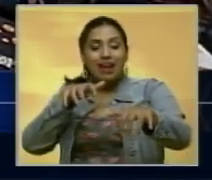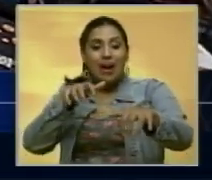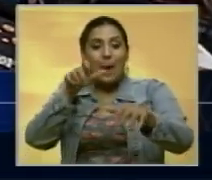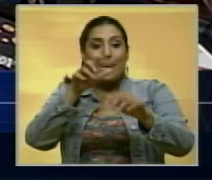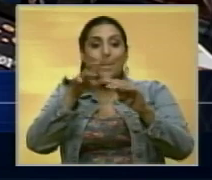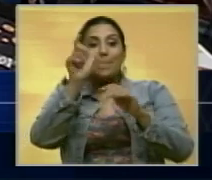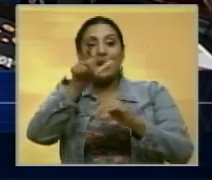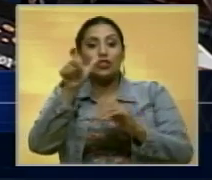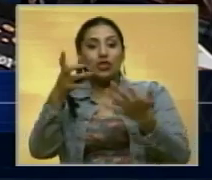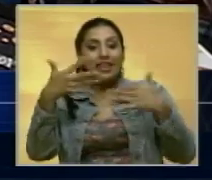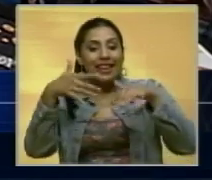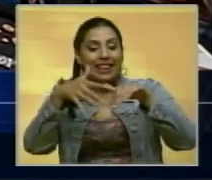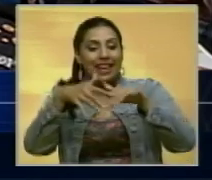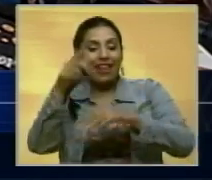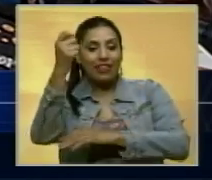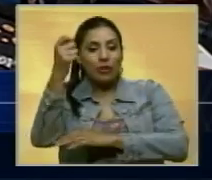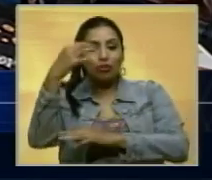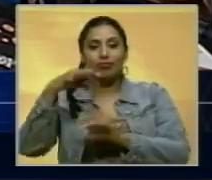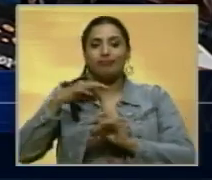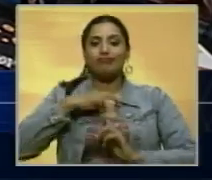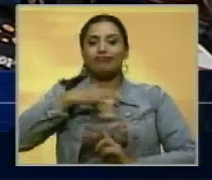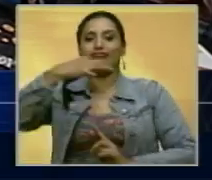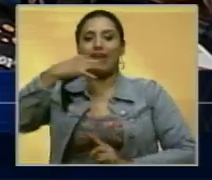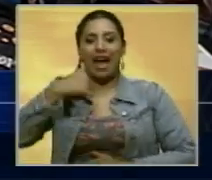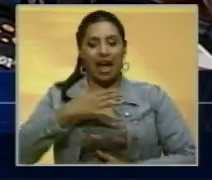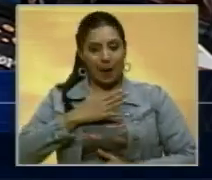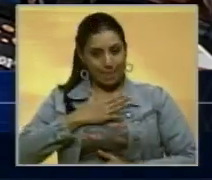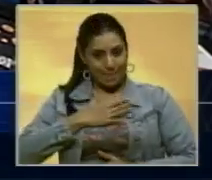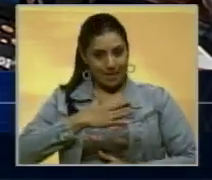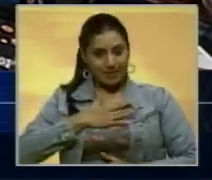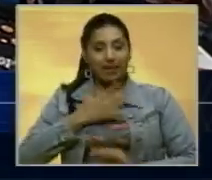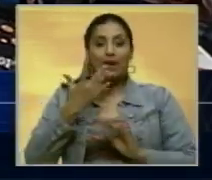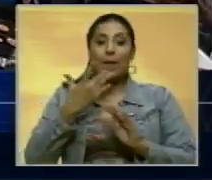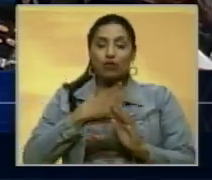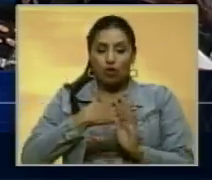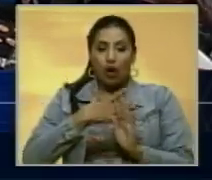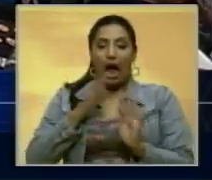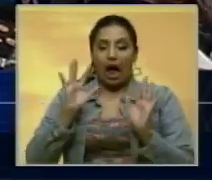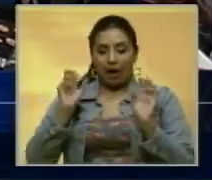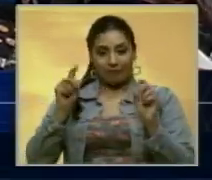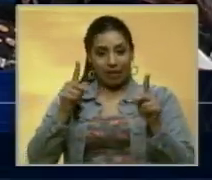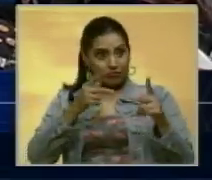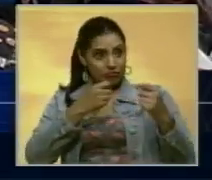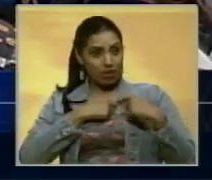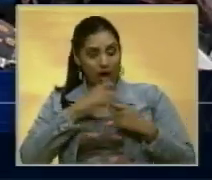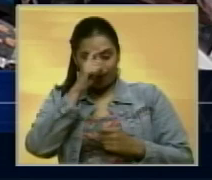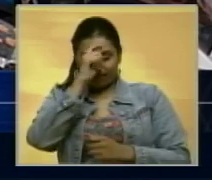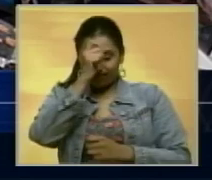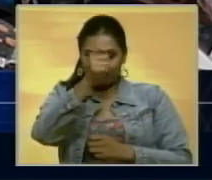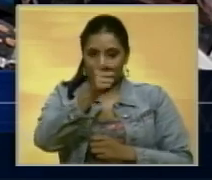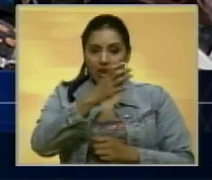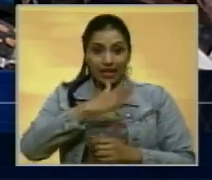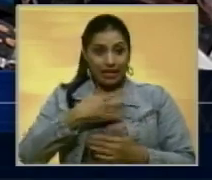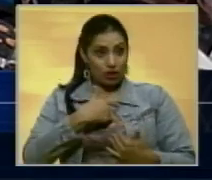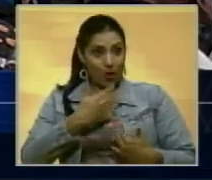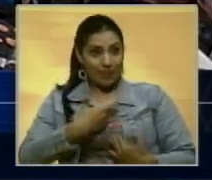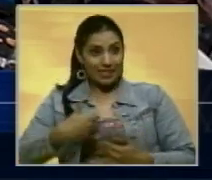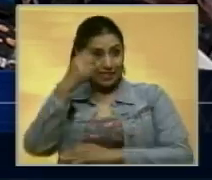cual estoy integrado me eligió presidente y yo debo proceder tanto como presidente